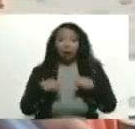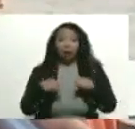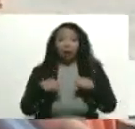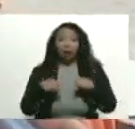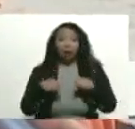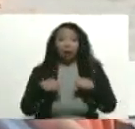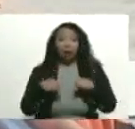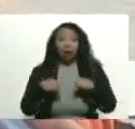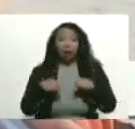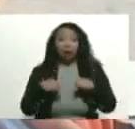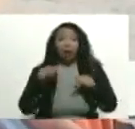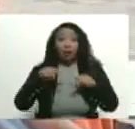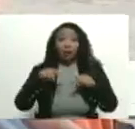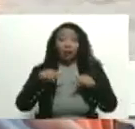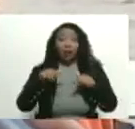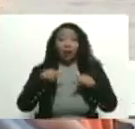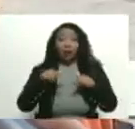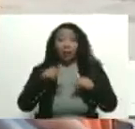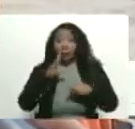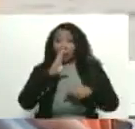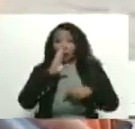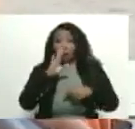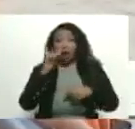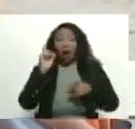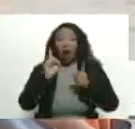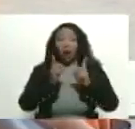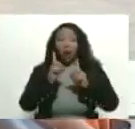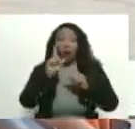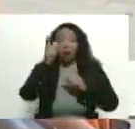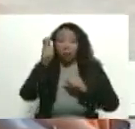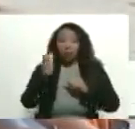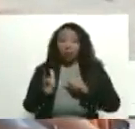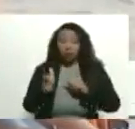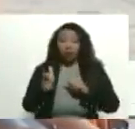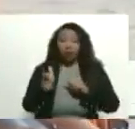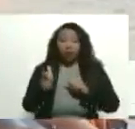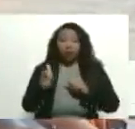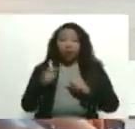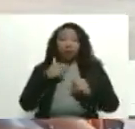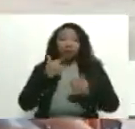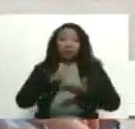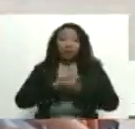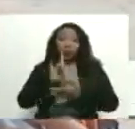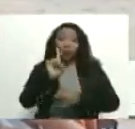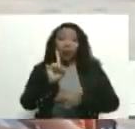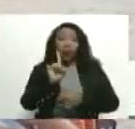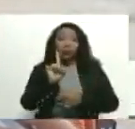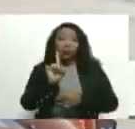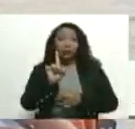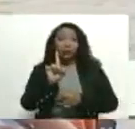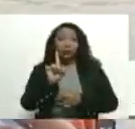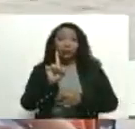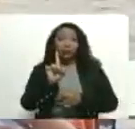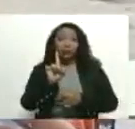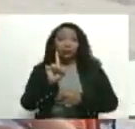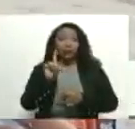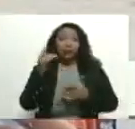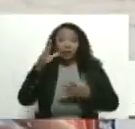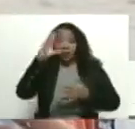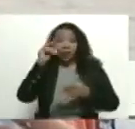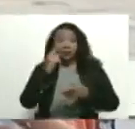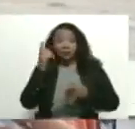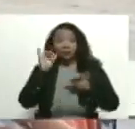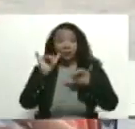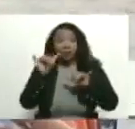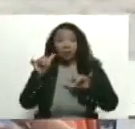de las Flores Afortunadamente no tuvimos ninguna víctima fatal que lamentablemente a Dios y al organismo de